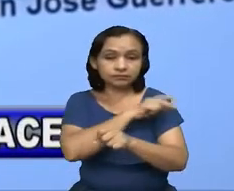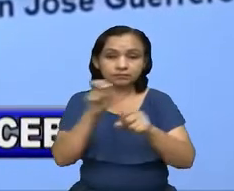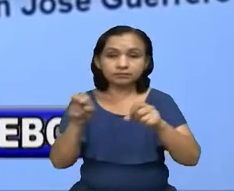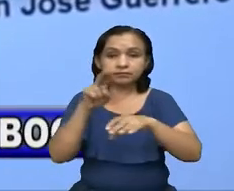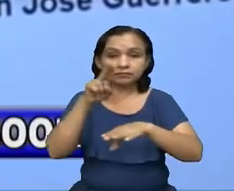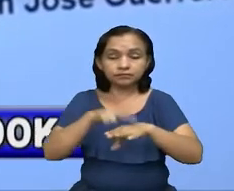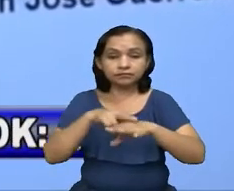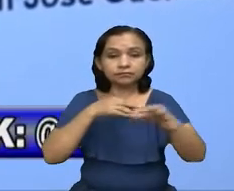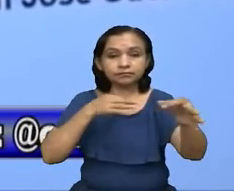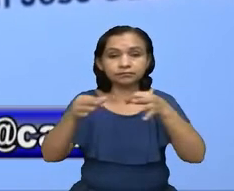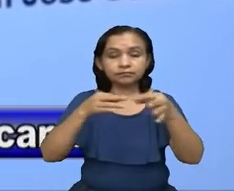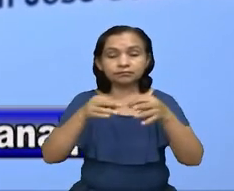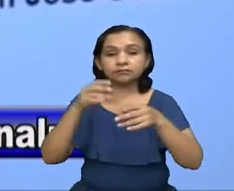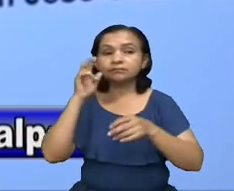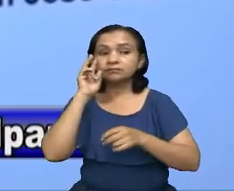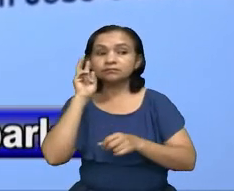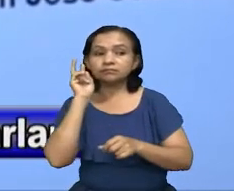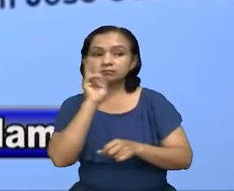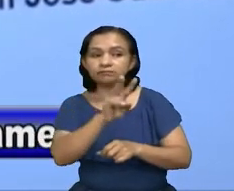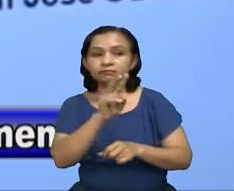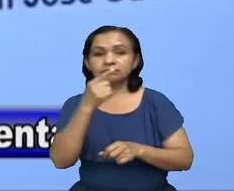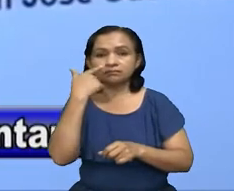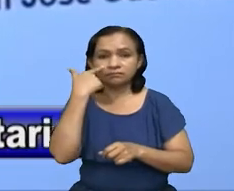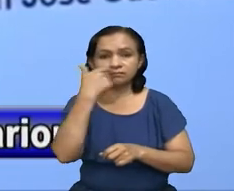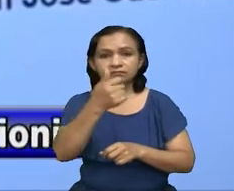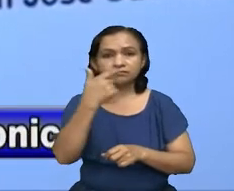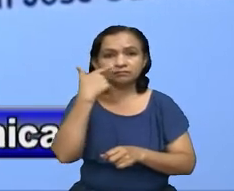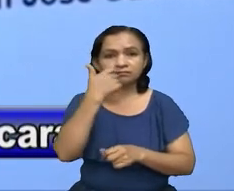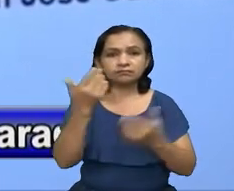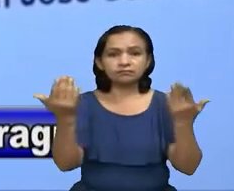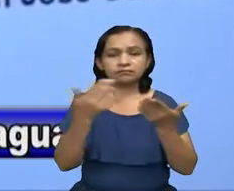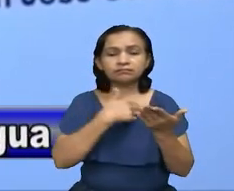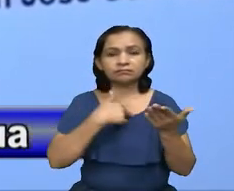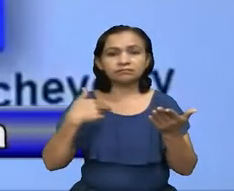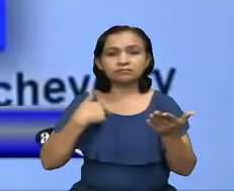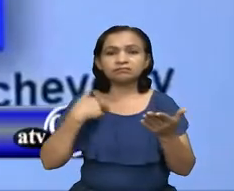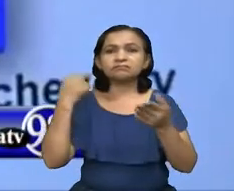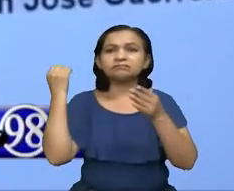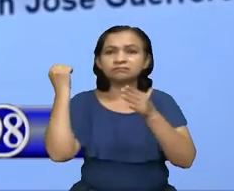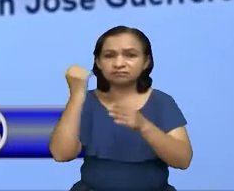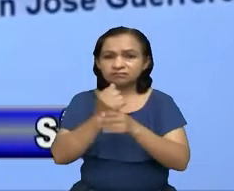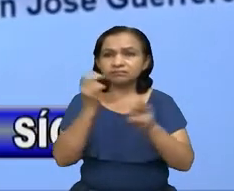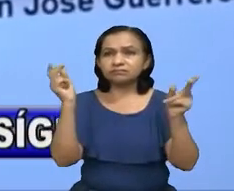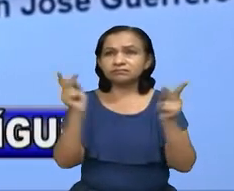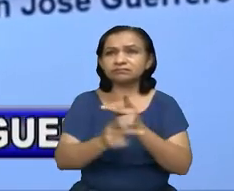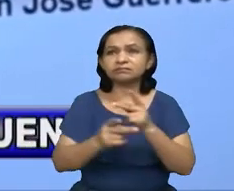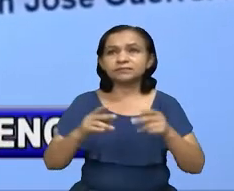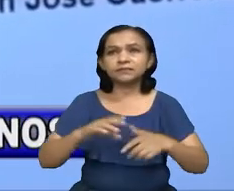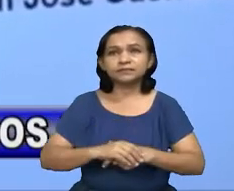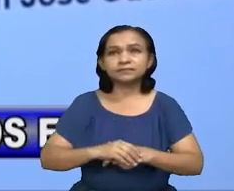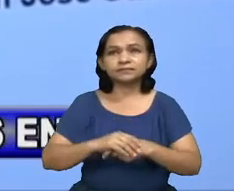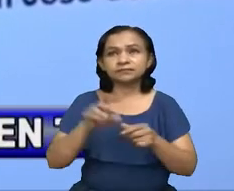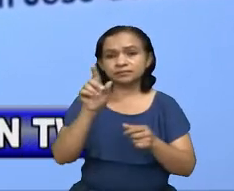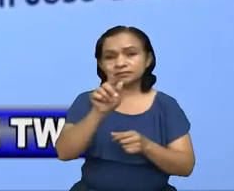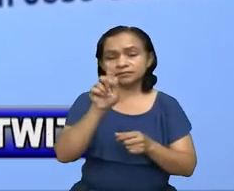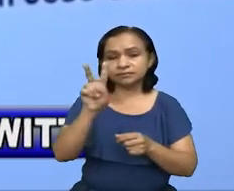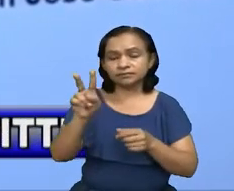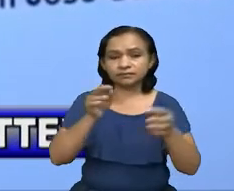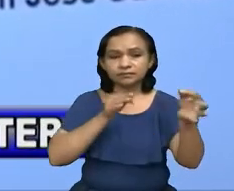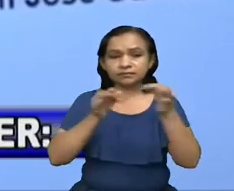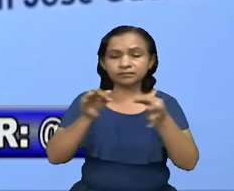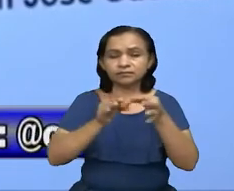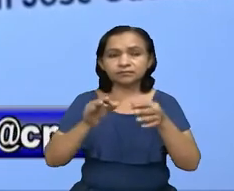con declaraciones de testigos, quienes reconocen a los señalados de haber cometido el atroz crimen. Para el canal parlamentario les